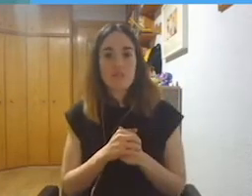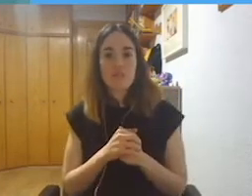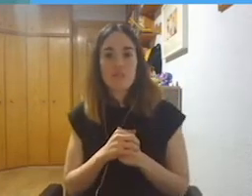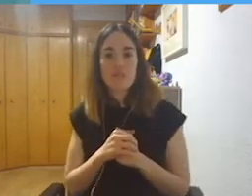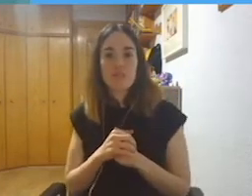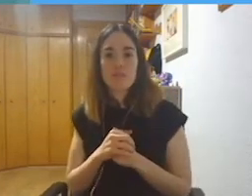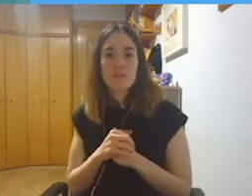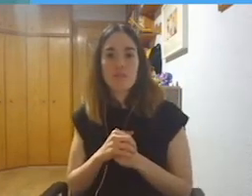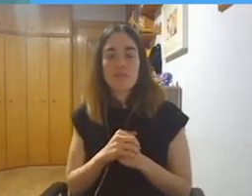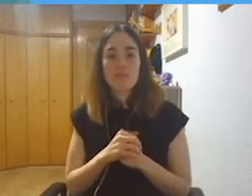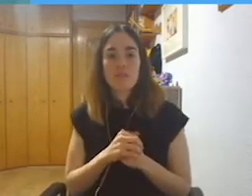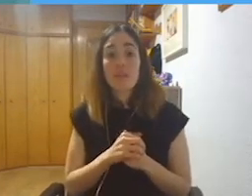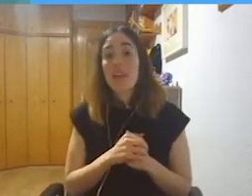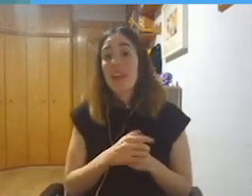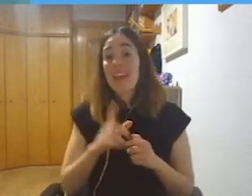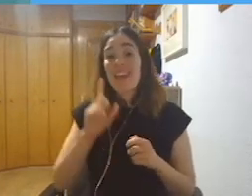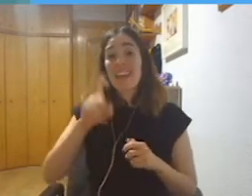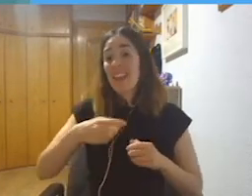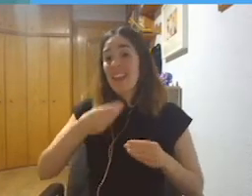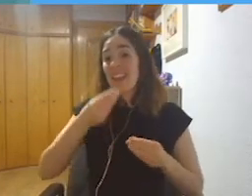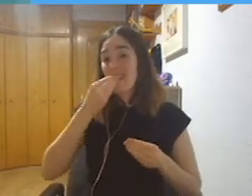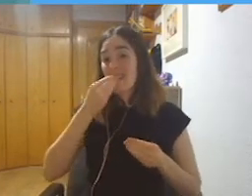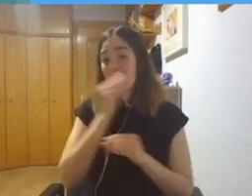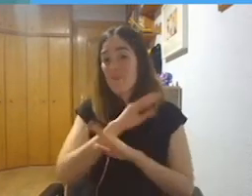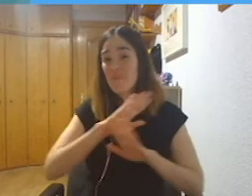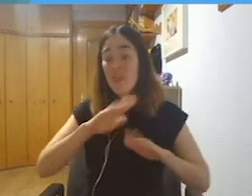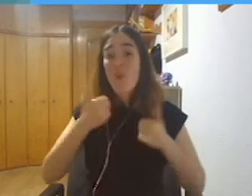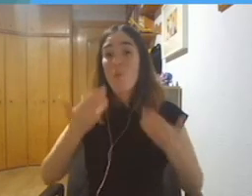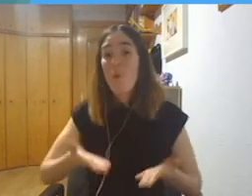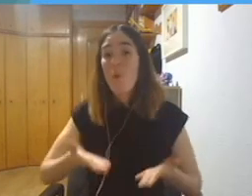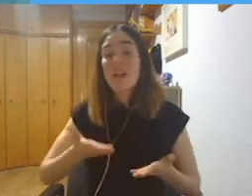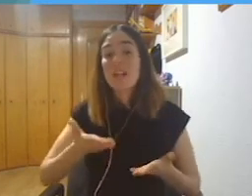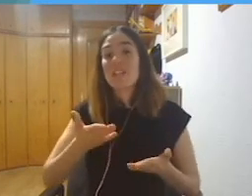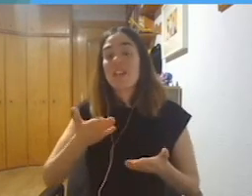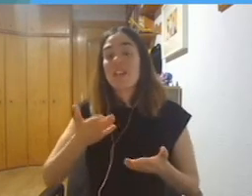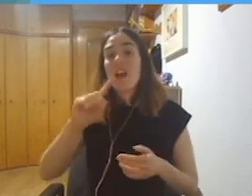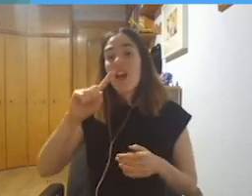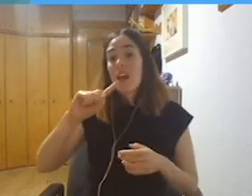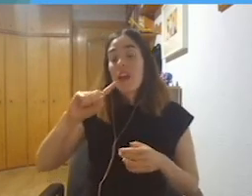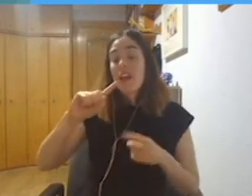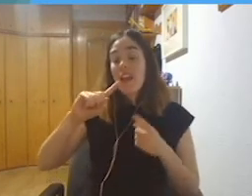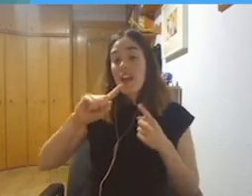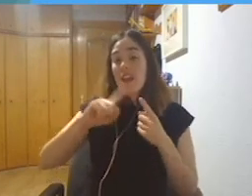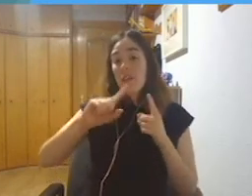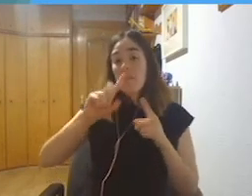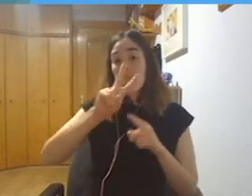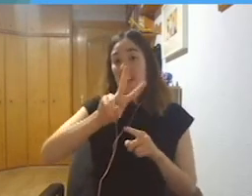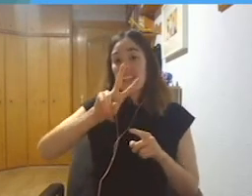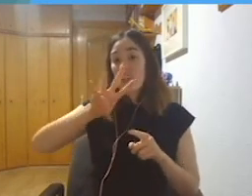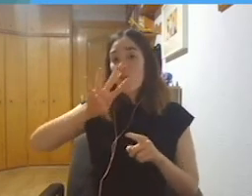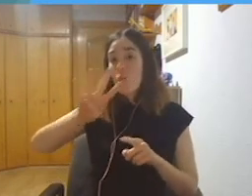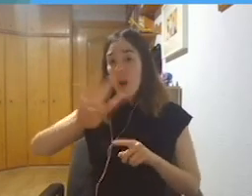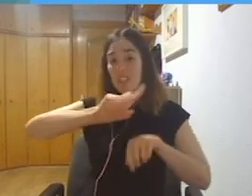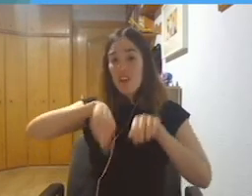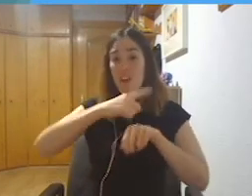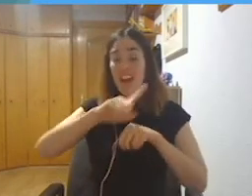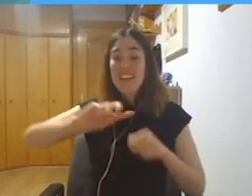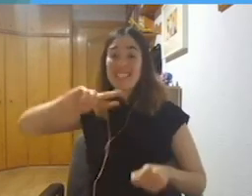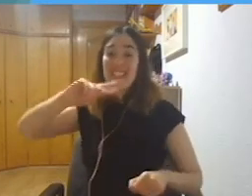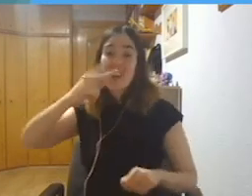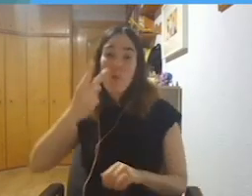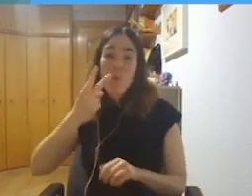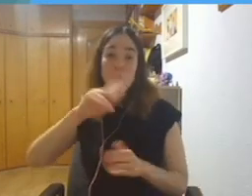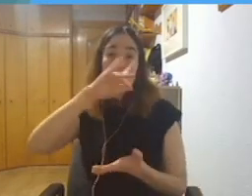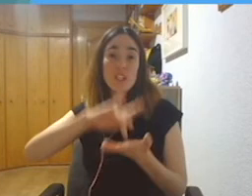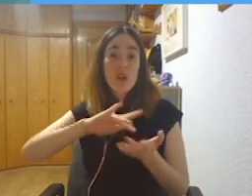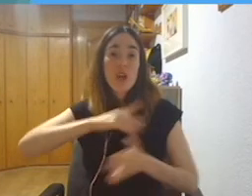¿Cuál fue la cadena por excelencia? Lo dicho, 24 horas. La segunda cadena con más interpretación